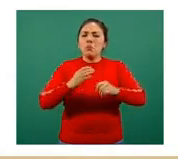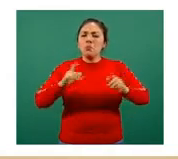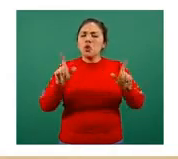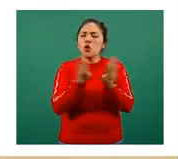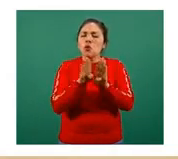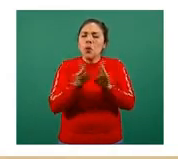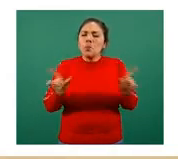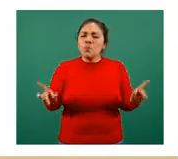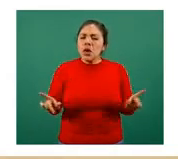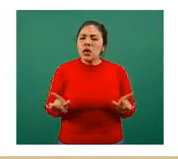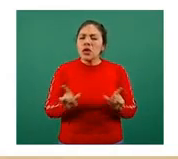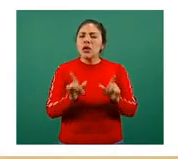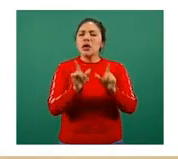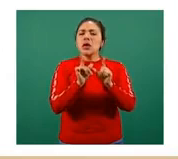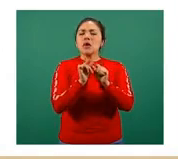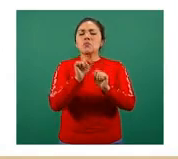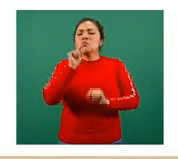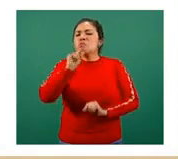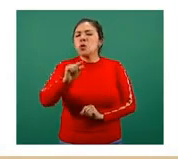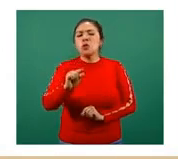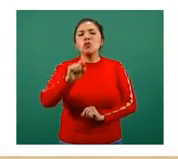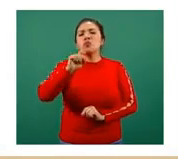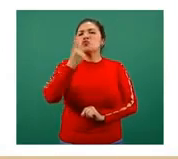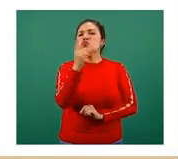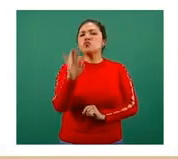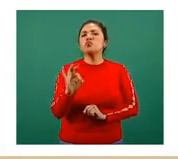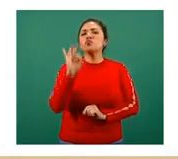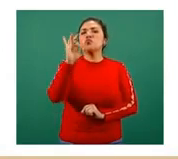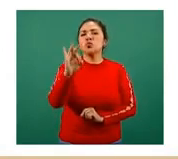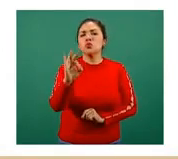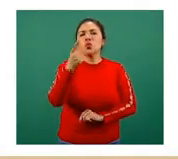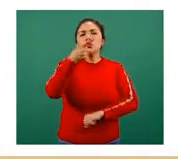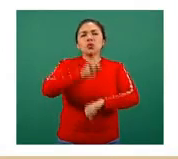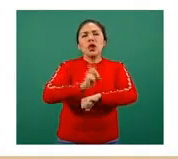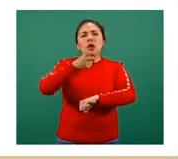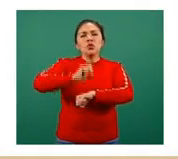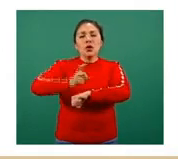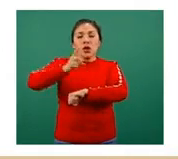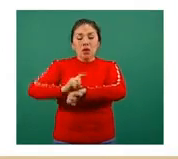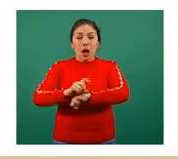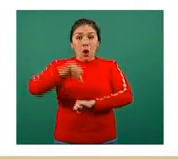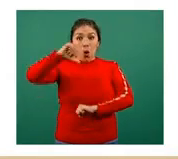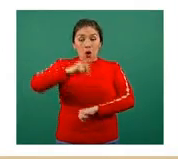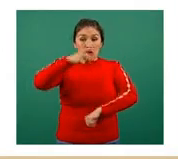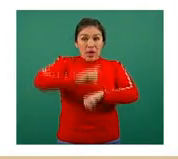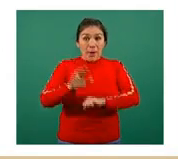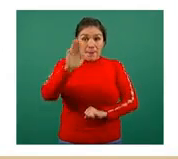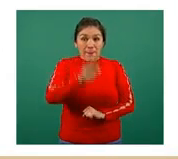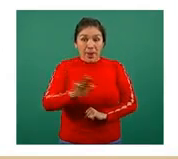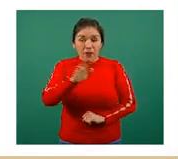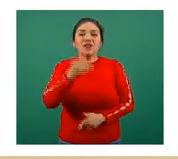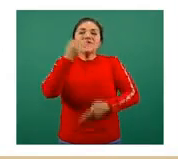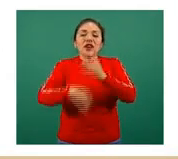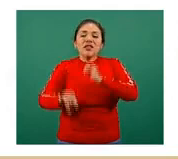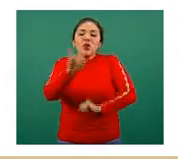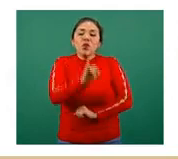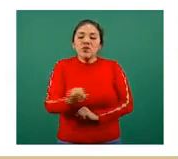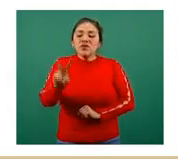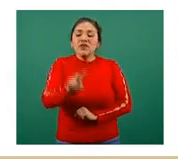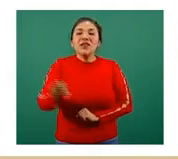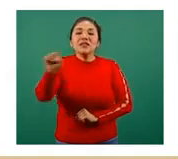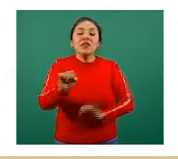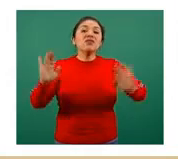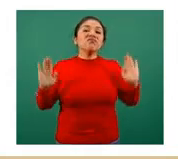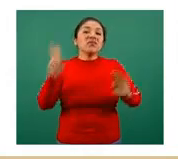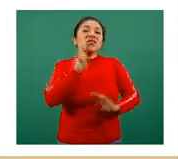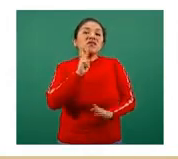acortando, digamos, esta reducción en un punto porcentual diario. Hoy es miércoles, todavía nos falta jueves, viernes y sábado, donde